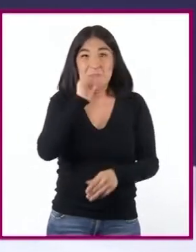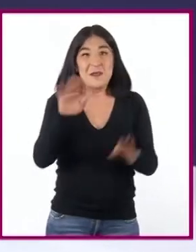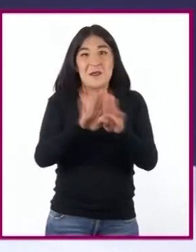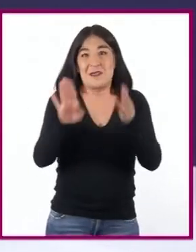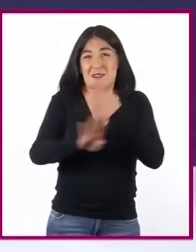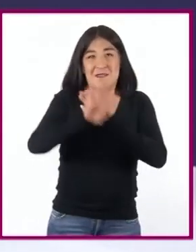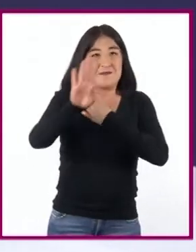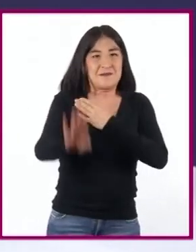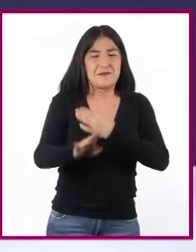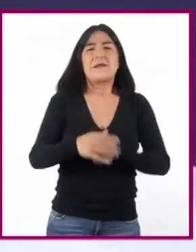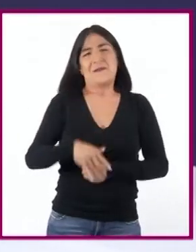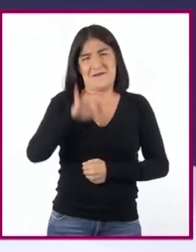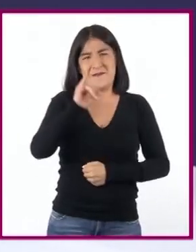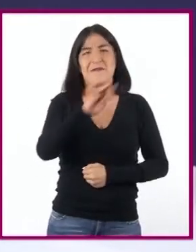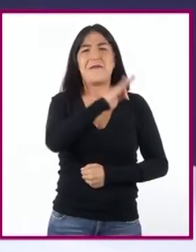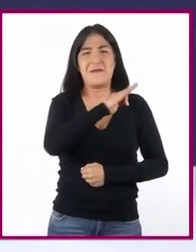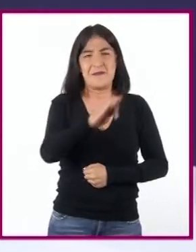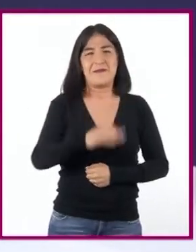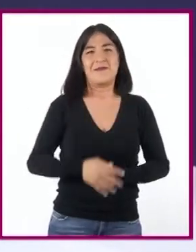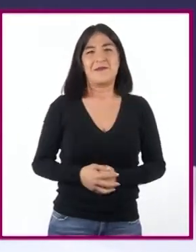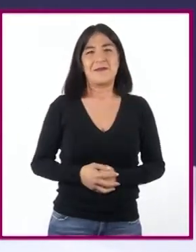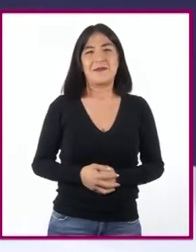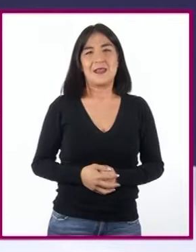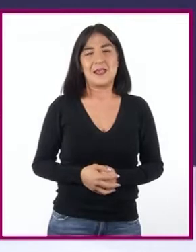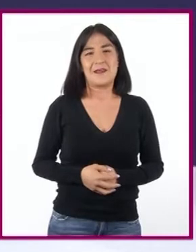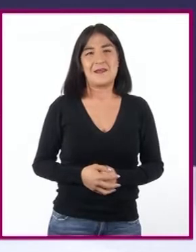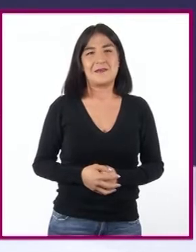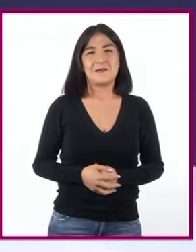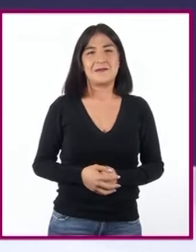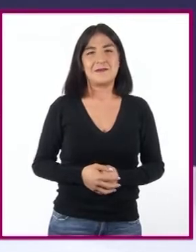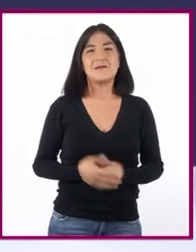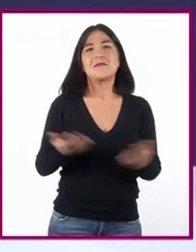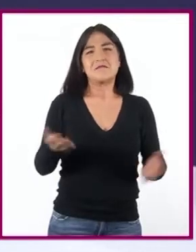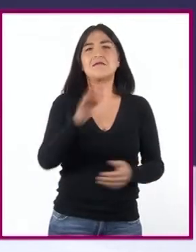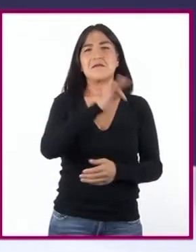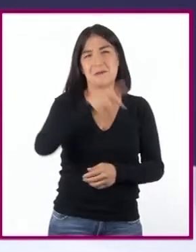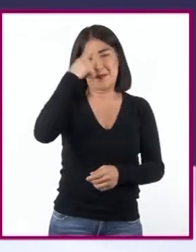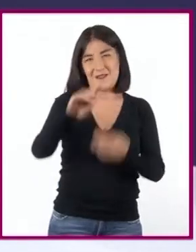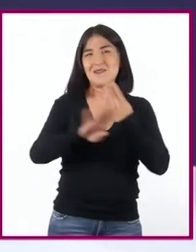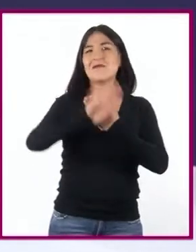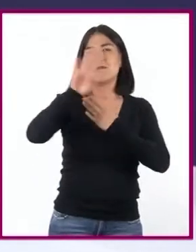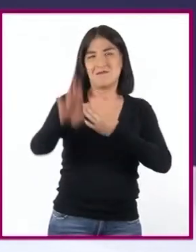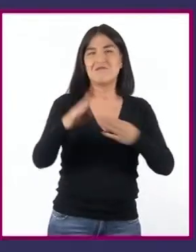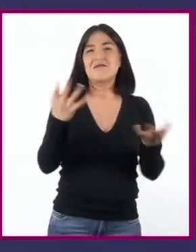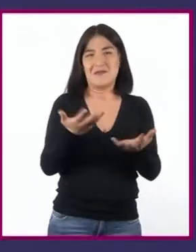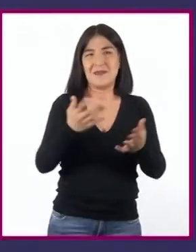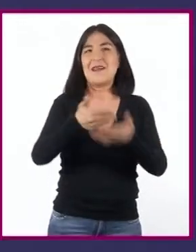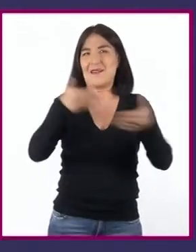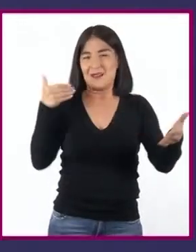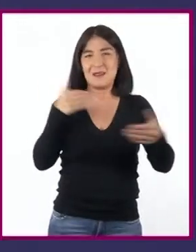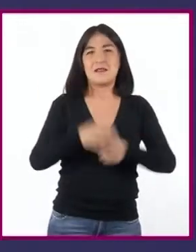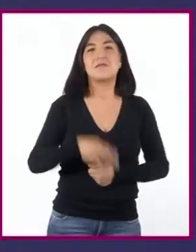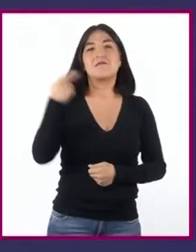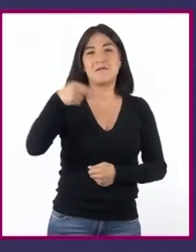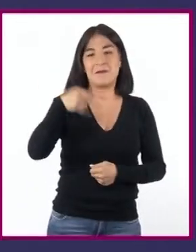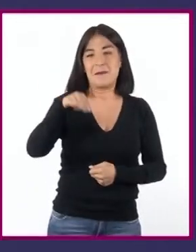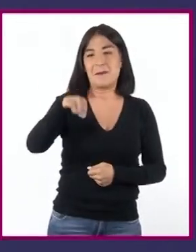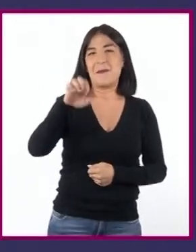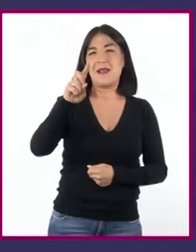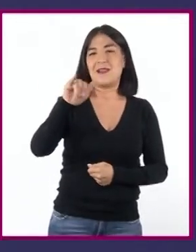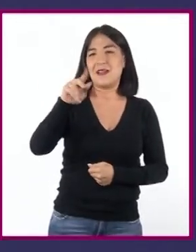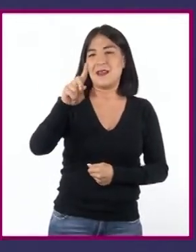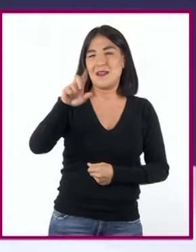evitarla? Sí, por supuesto que podemos hacer cosas para evitarla y le llamamos medidas